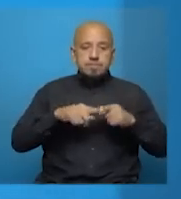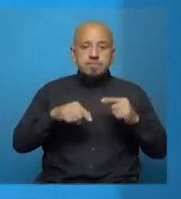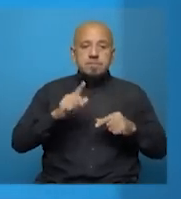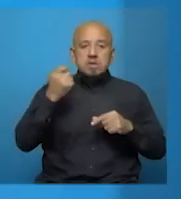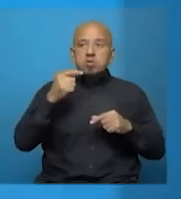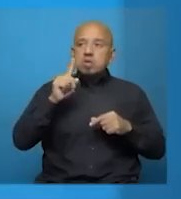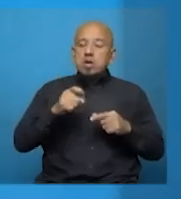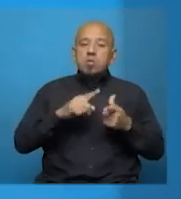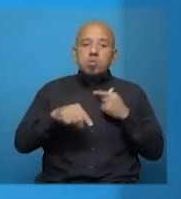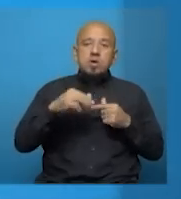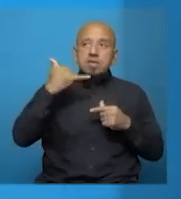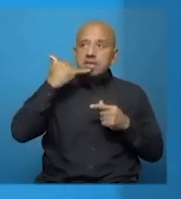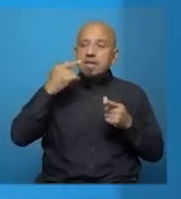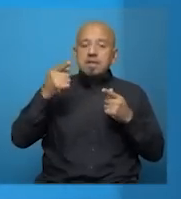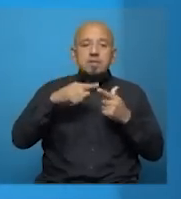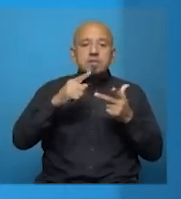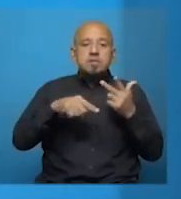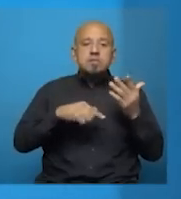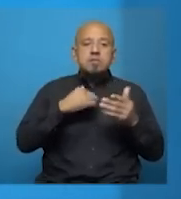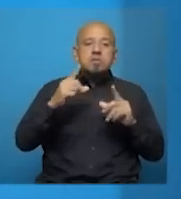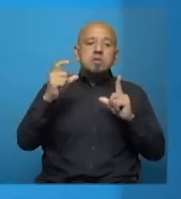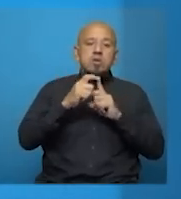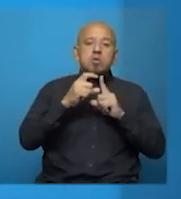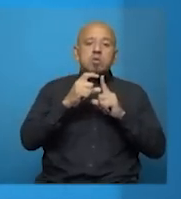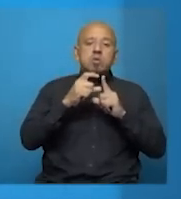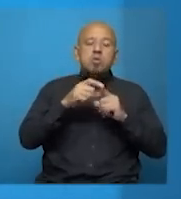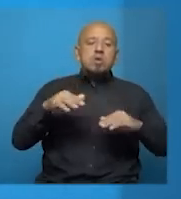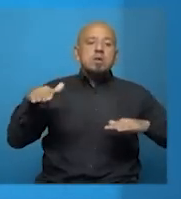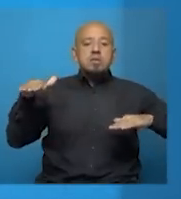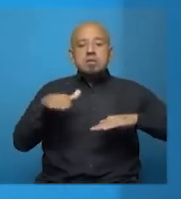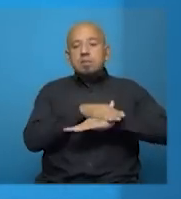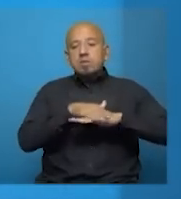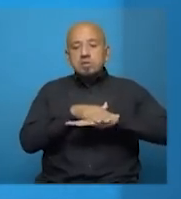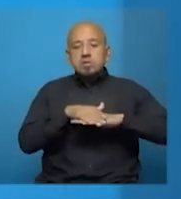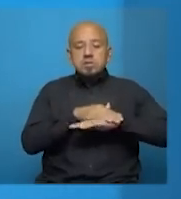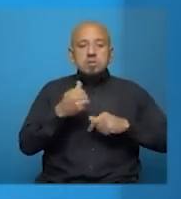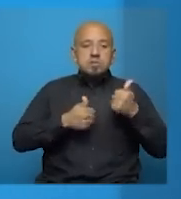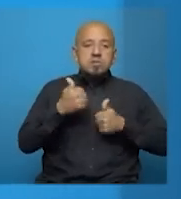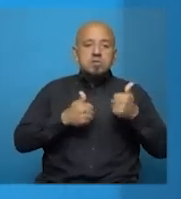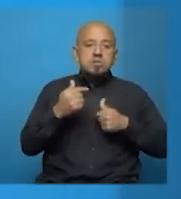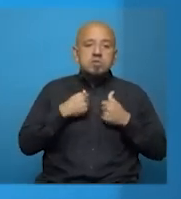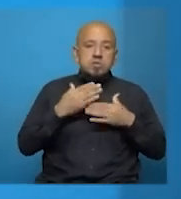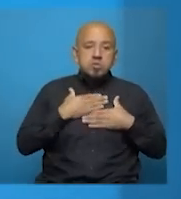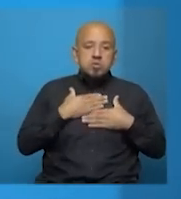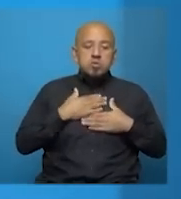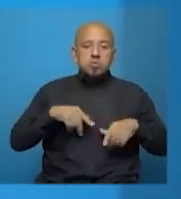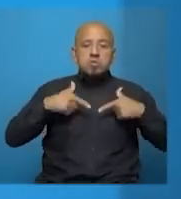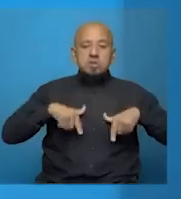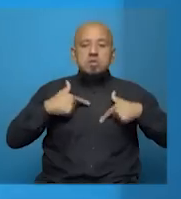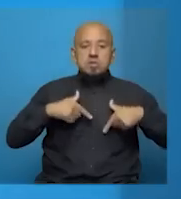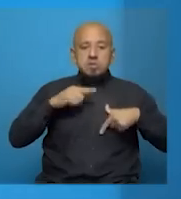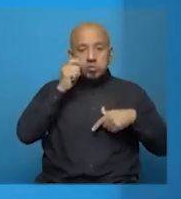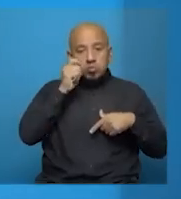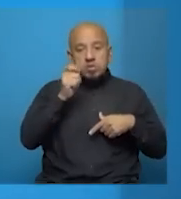de la inflación y donde el dólar está planchado y la competitividad. Yo siempre digo lo mismo, yo como ministra de Turismo llegaba a